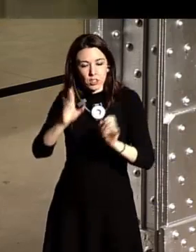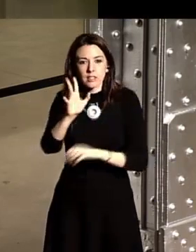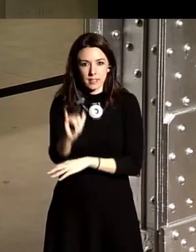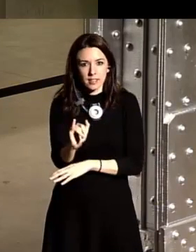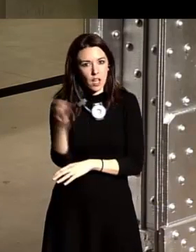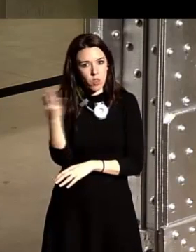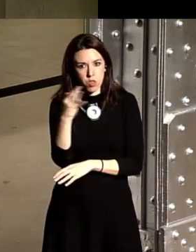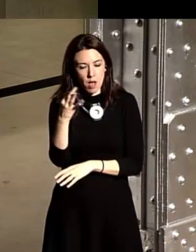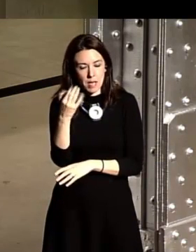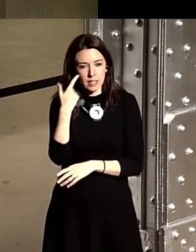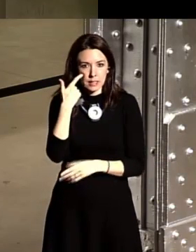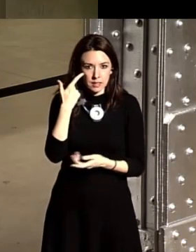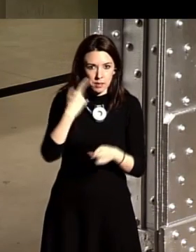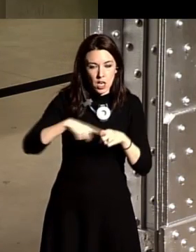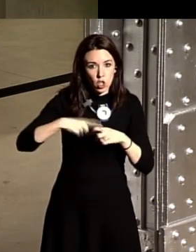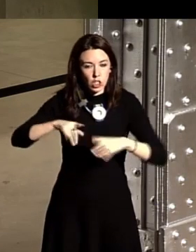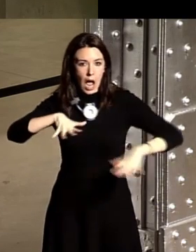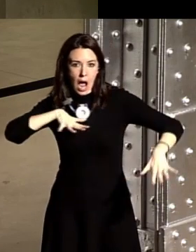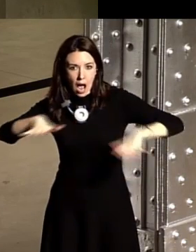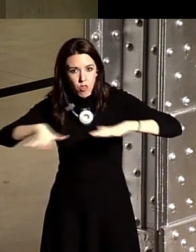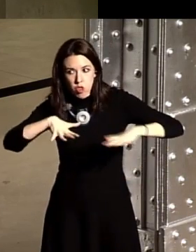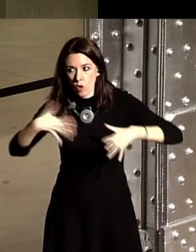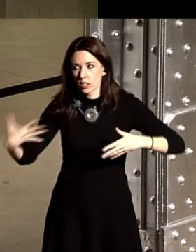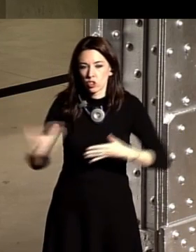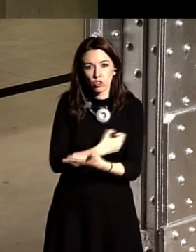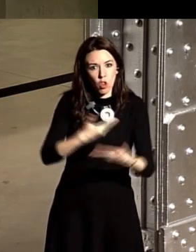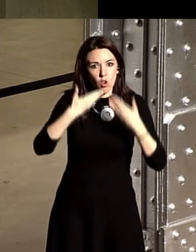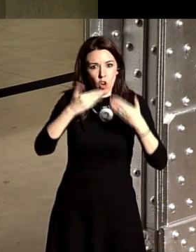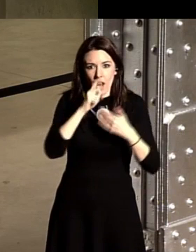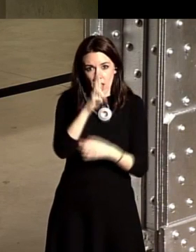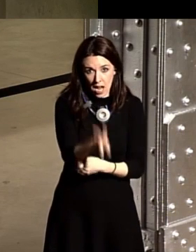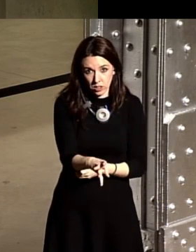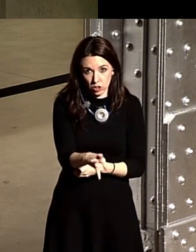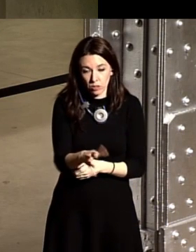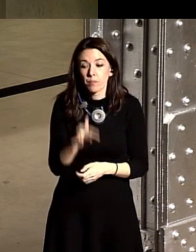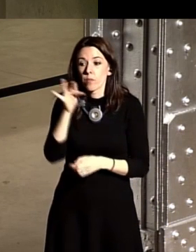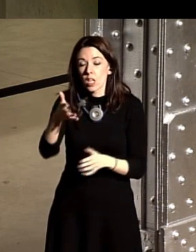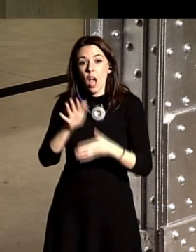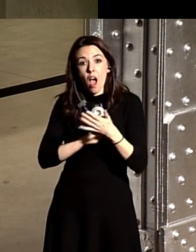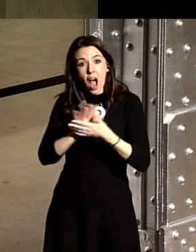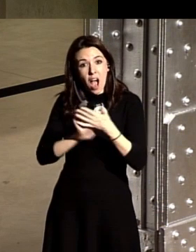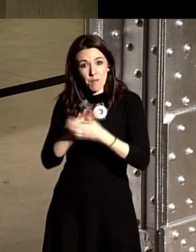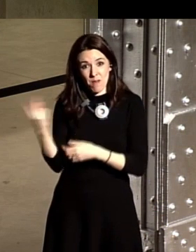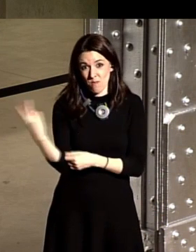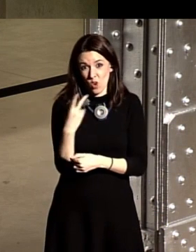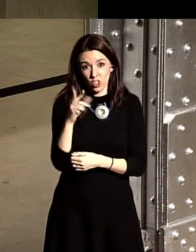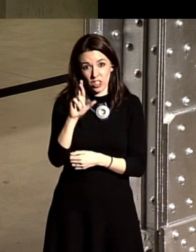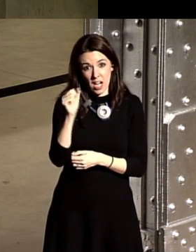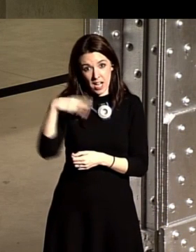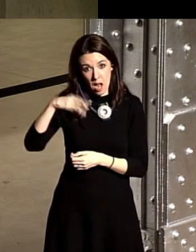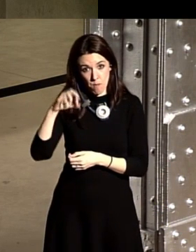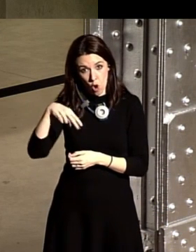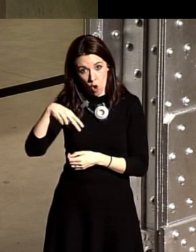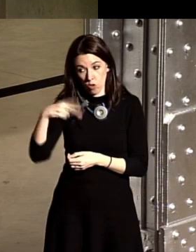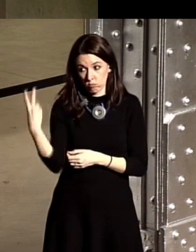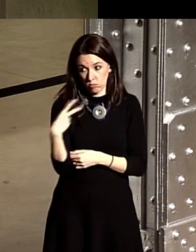tengo que confrontar mis acciones y todo a través de los años. De hecho, hablábamos, Ramón y yo, ahora antes de venir, que